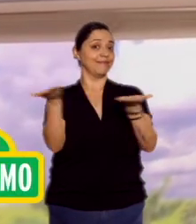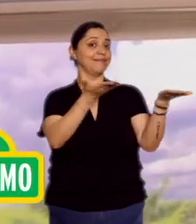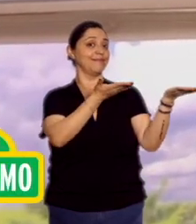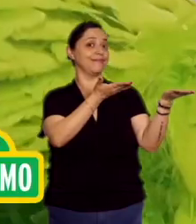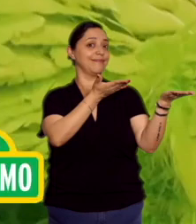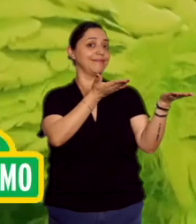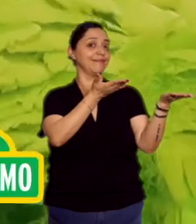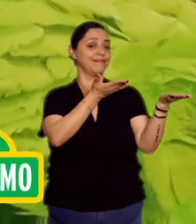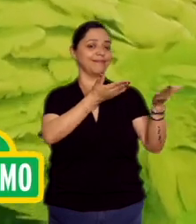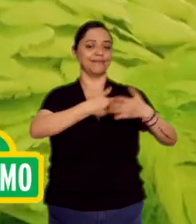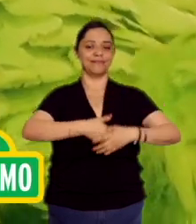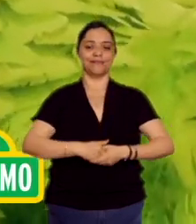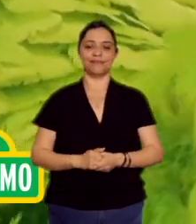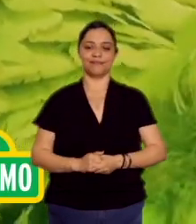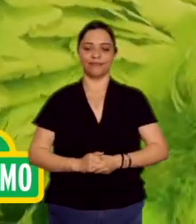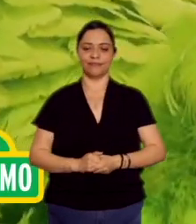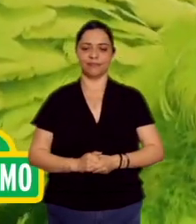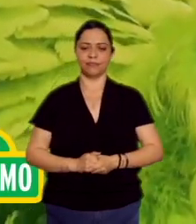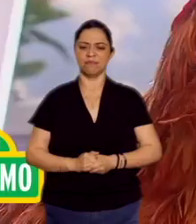¡Tarán!